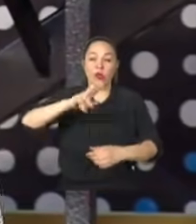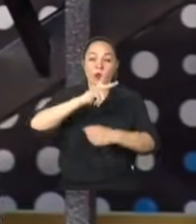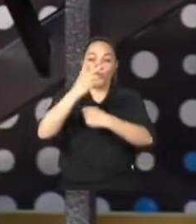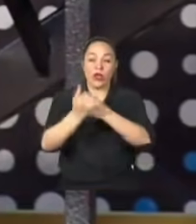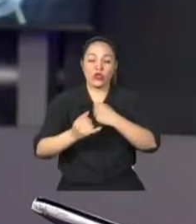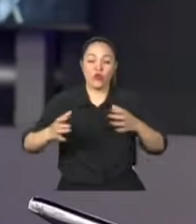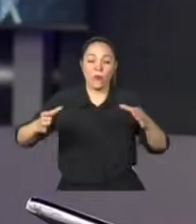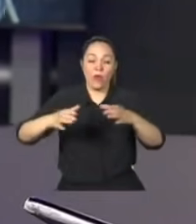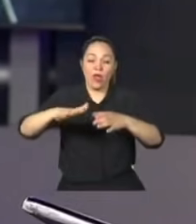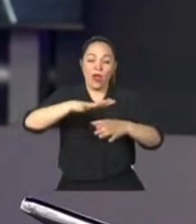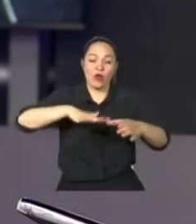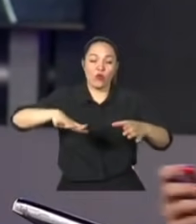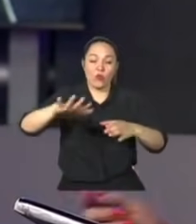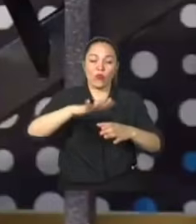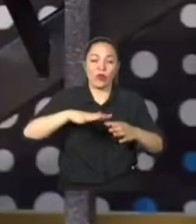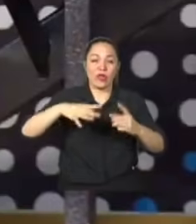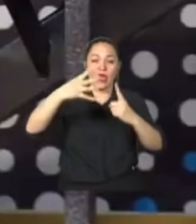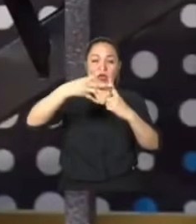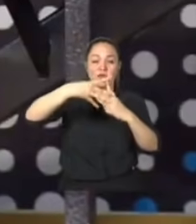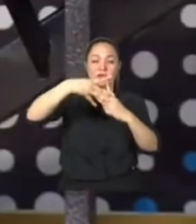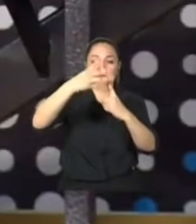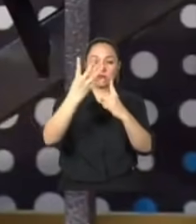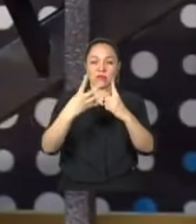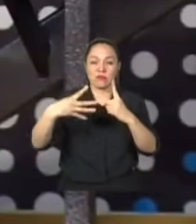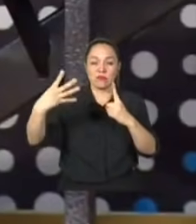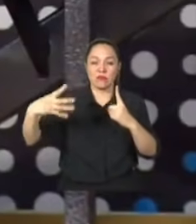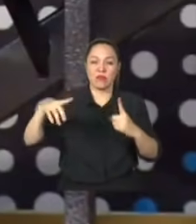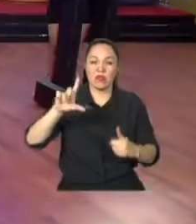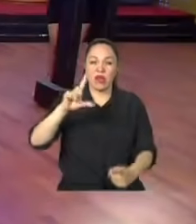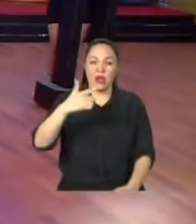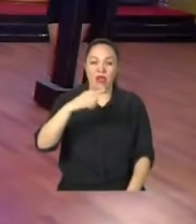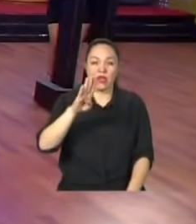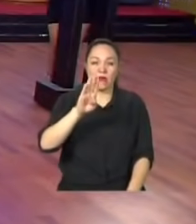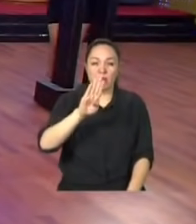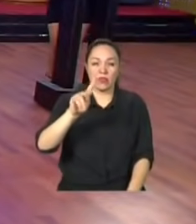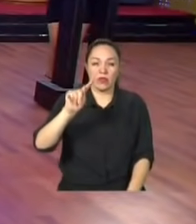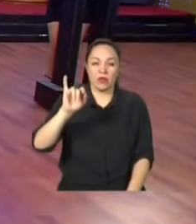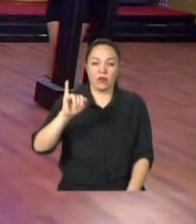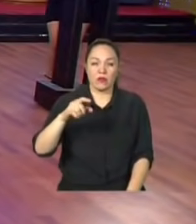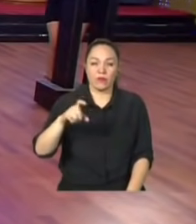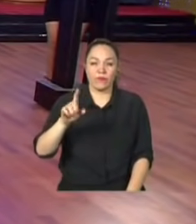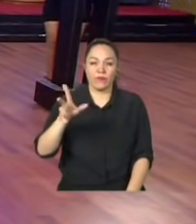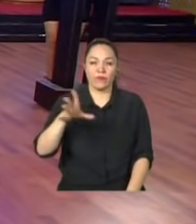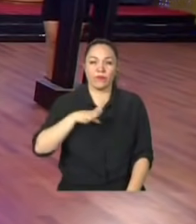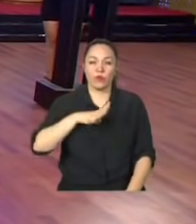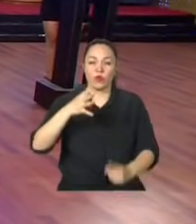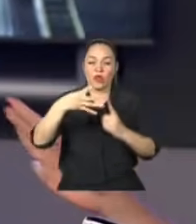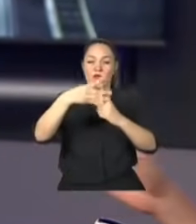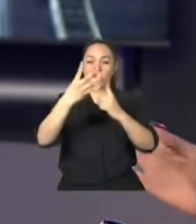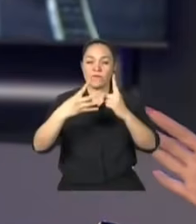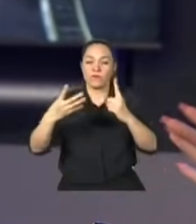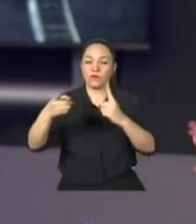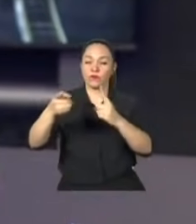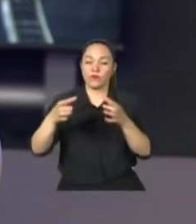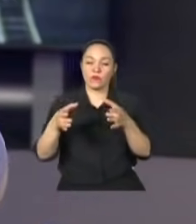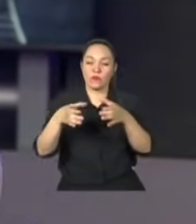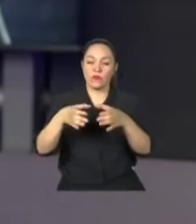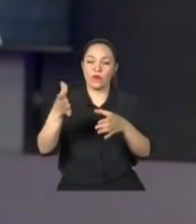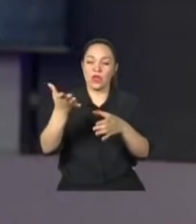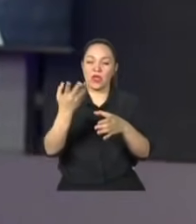la comunidad qué dice? LGTB. No sabes. De gays. ¿Es donde viene él? Ok, así es. Bueno,